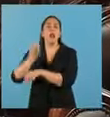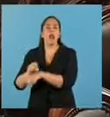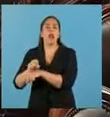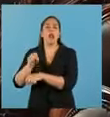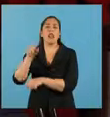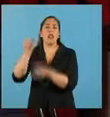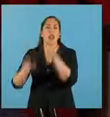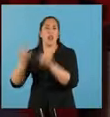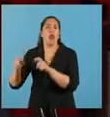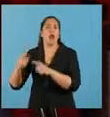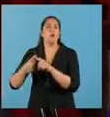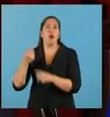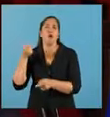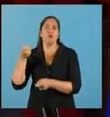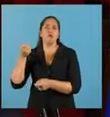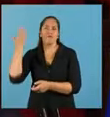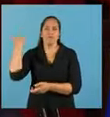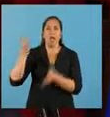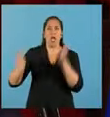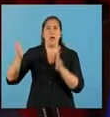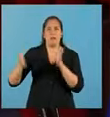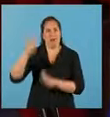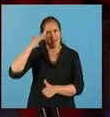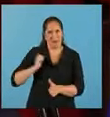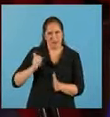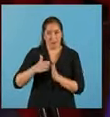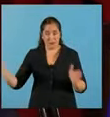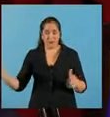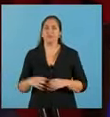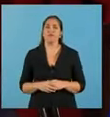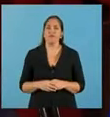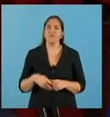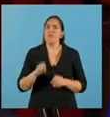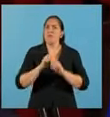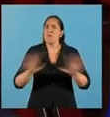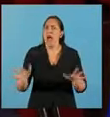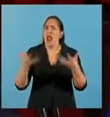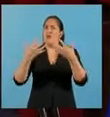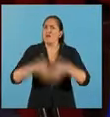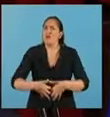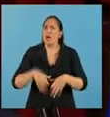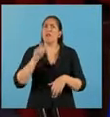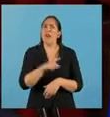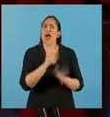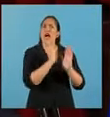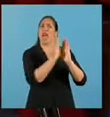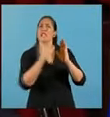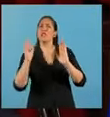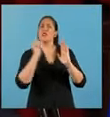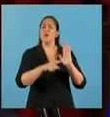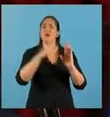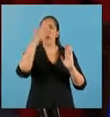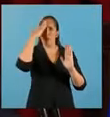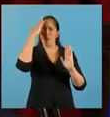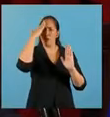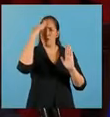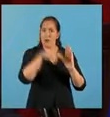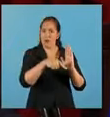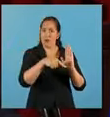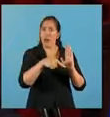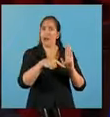ello, no se otorgaron los insumos básicos para el normal funcionamiento del Archivo Nacional de la Memoria. Se incumplió